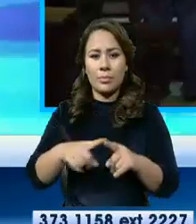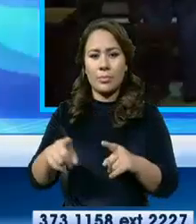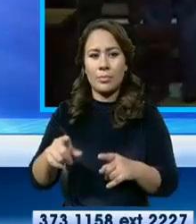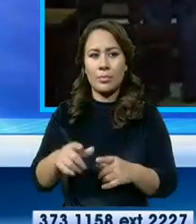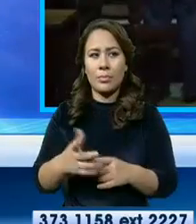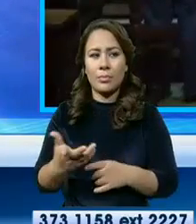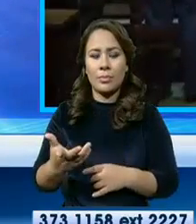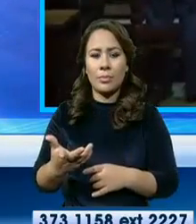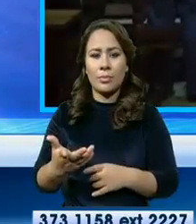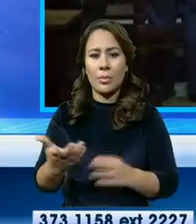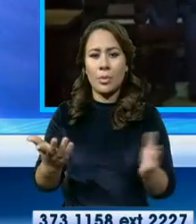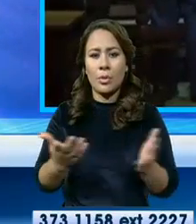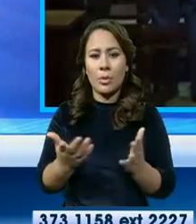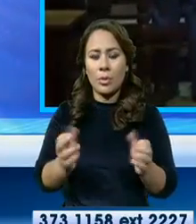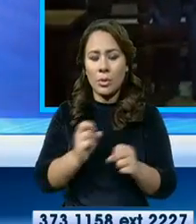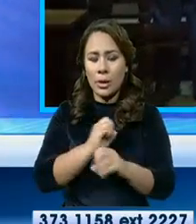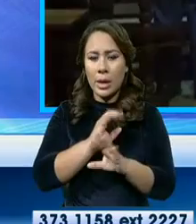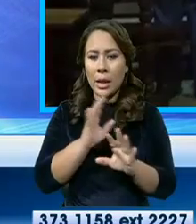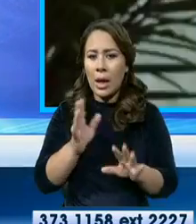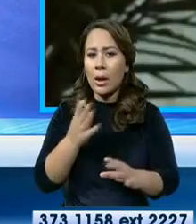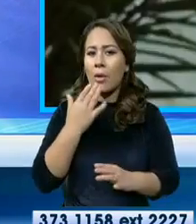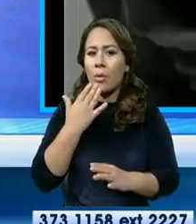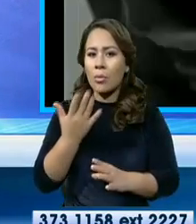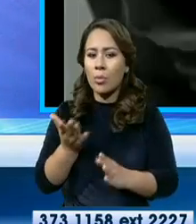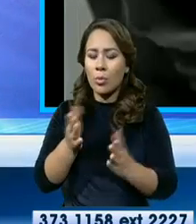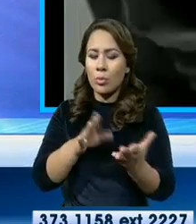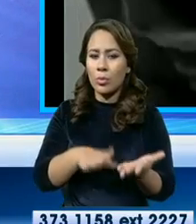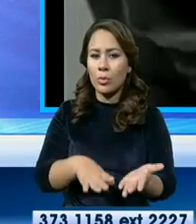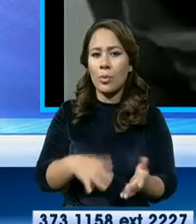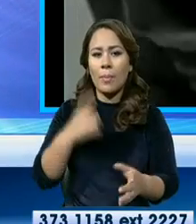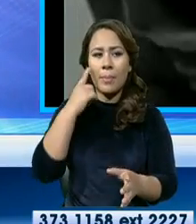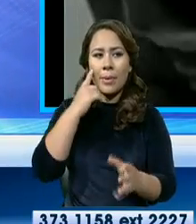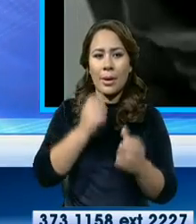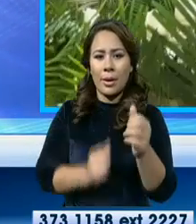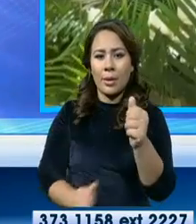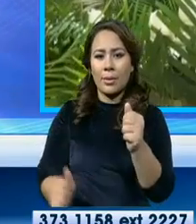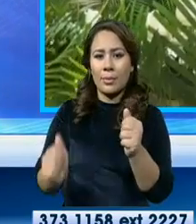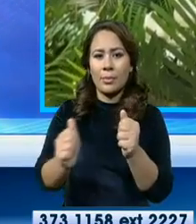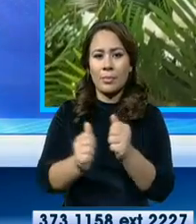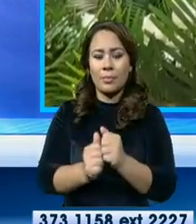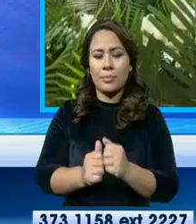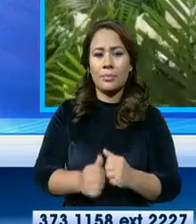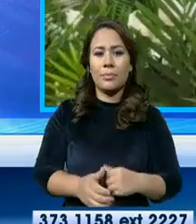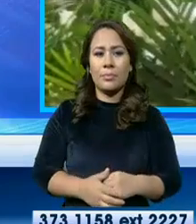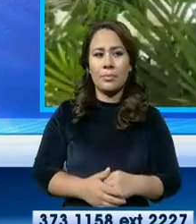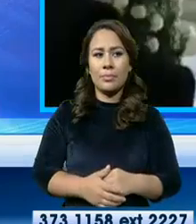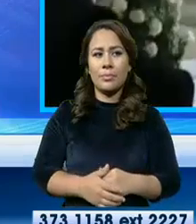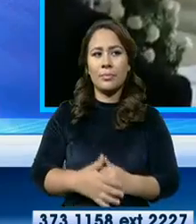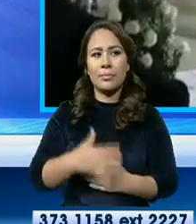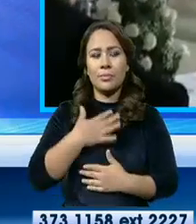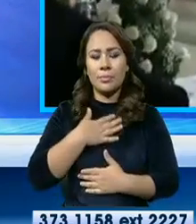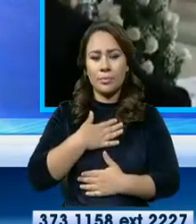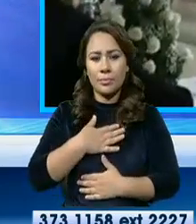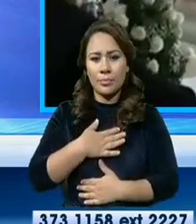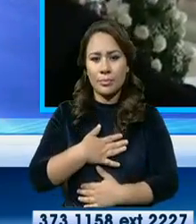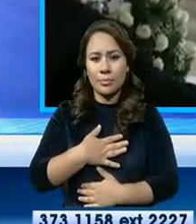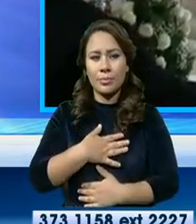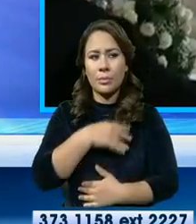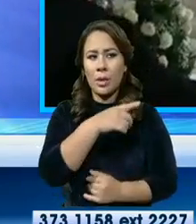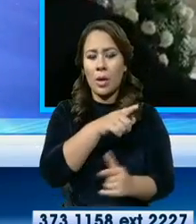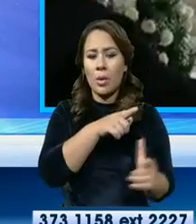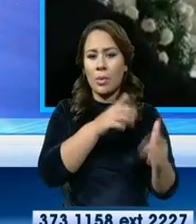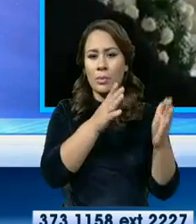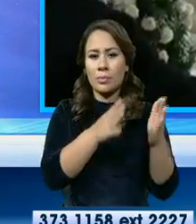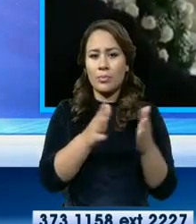Jesús no tendrán clases hasta el octavo año para acompañar lo que sería el velorio de la menor. El cuerpo todavía no llega, lo